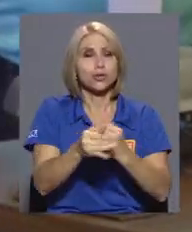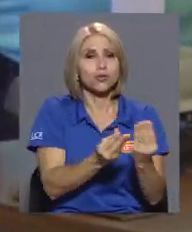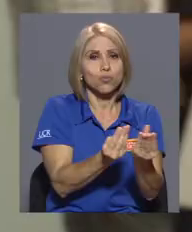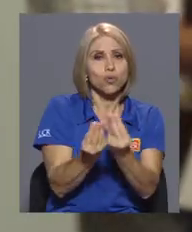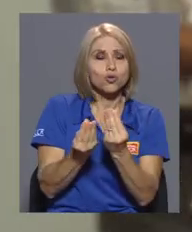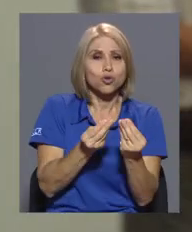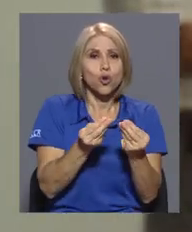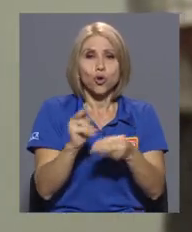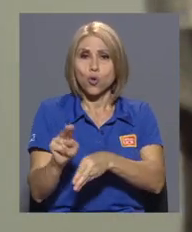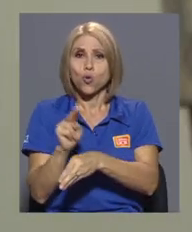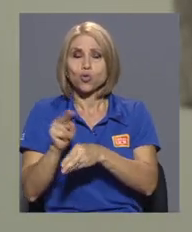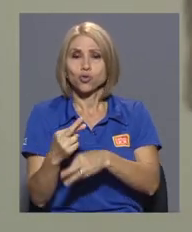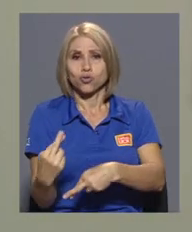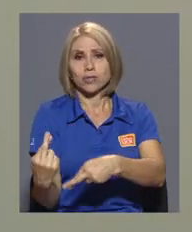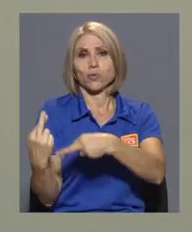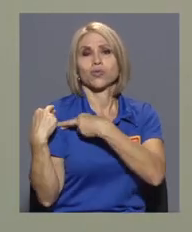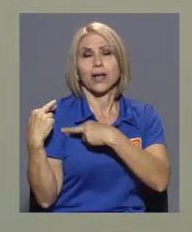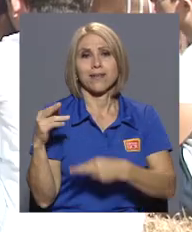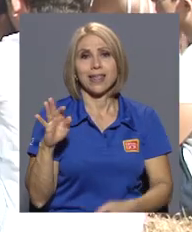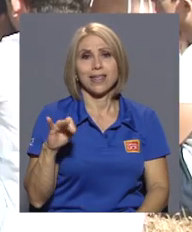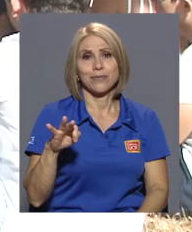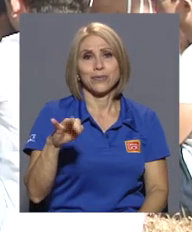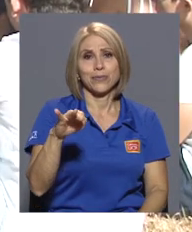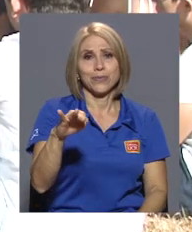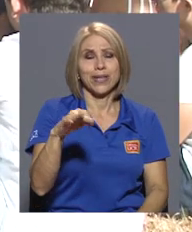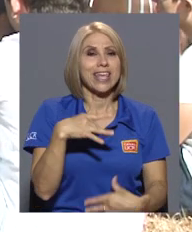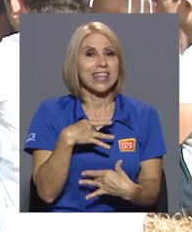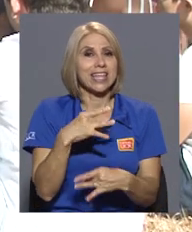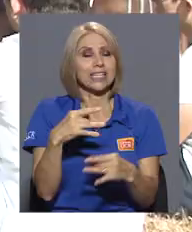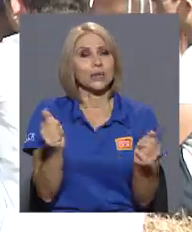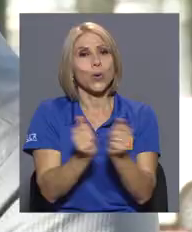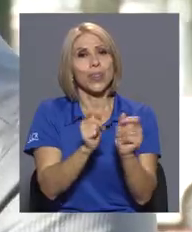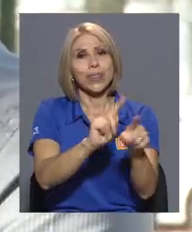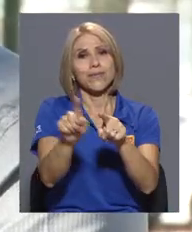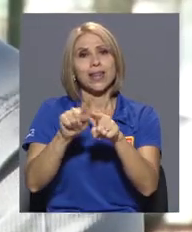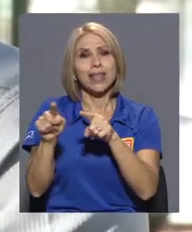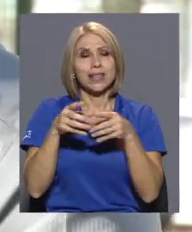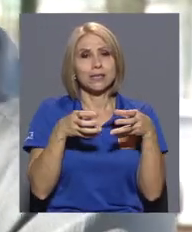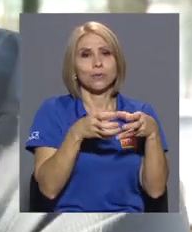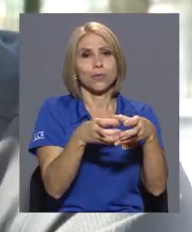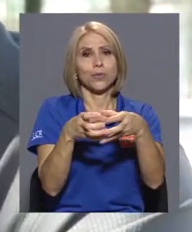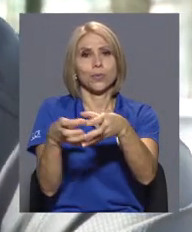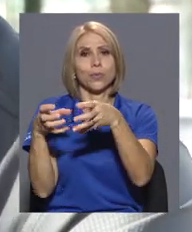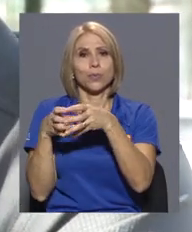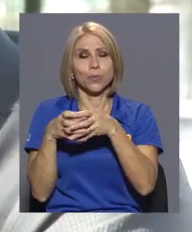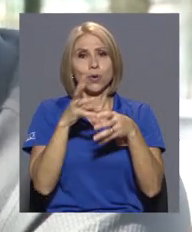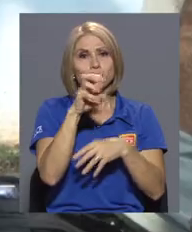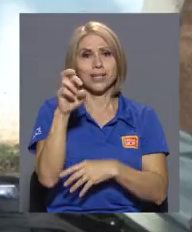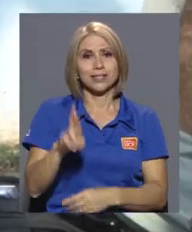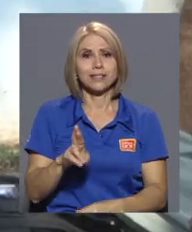manejo responsable de estos insectos, y el interés con los diferentes sectores de la población costarricense.